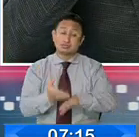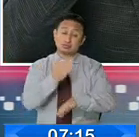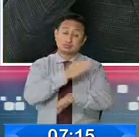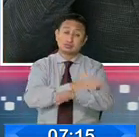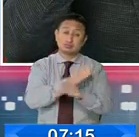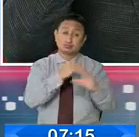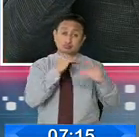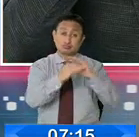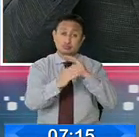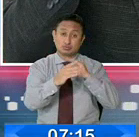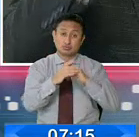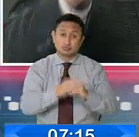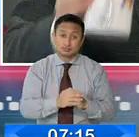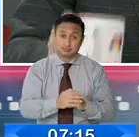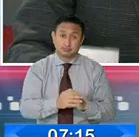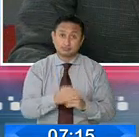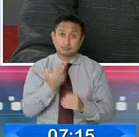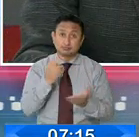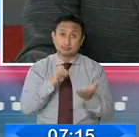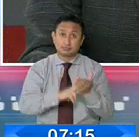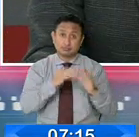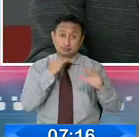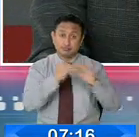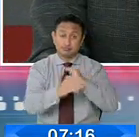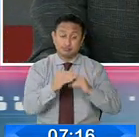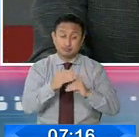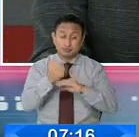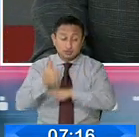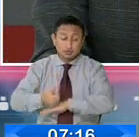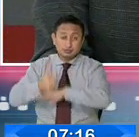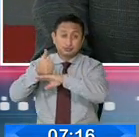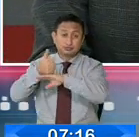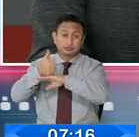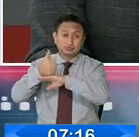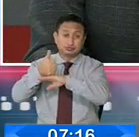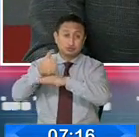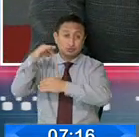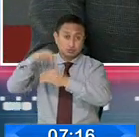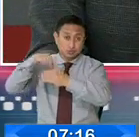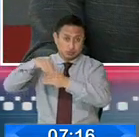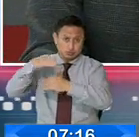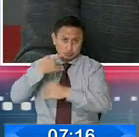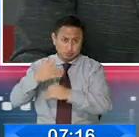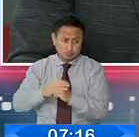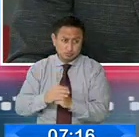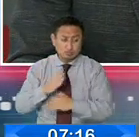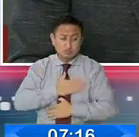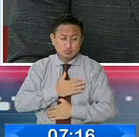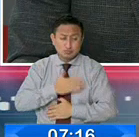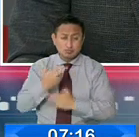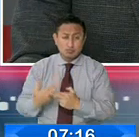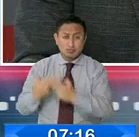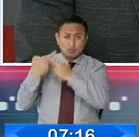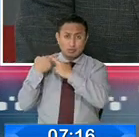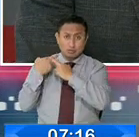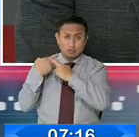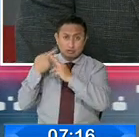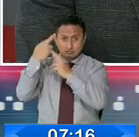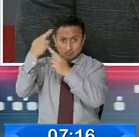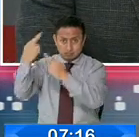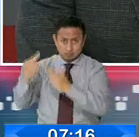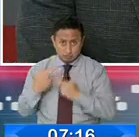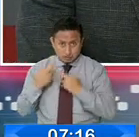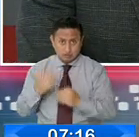una comunicación a al Tribunal Contencioso Electoral reclamando nuestras competencias.